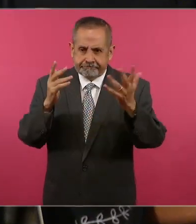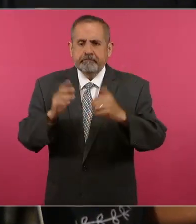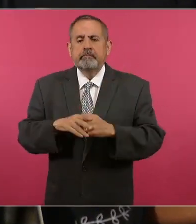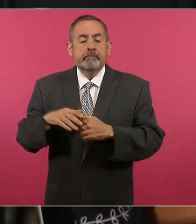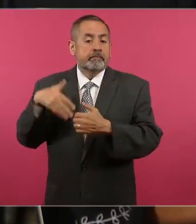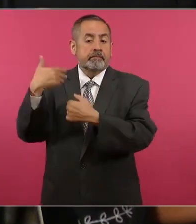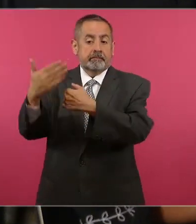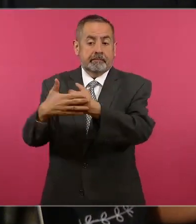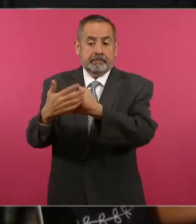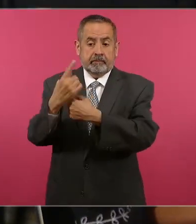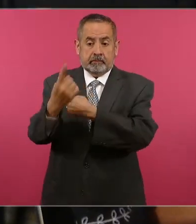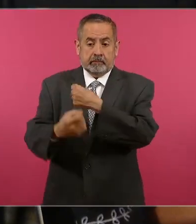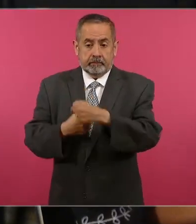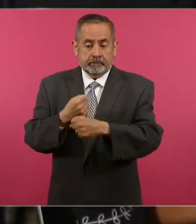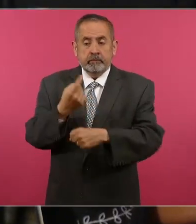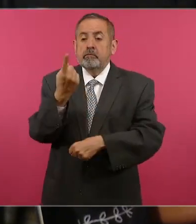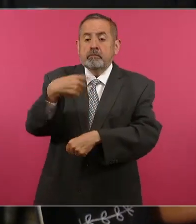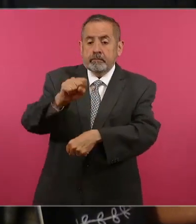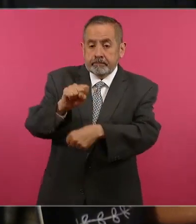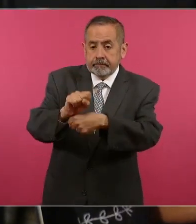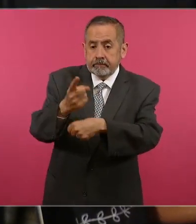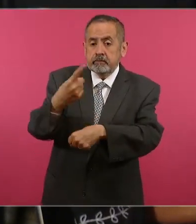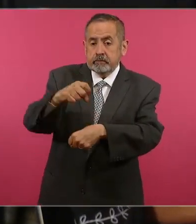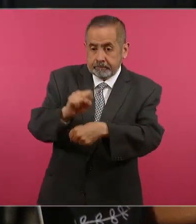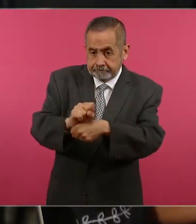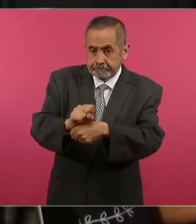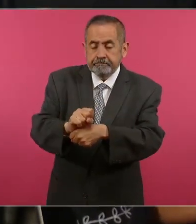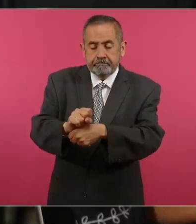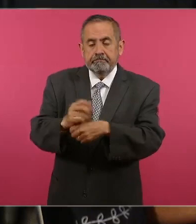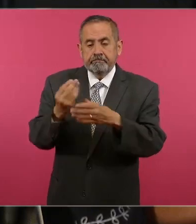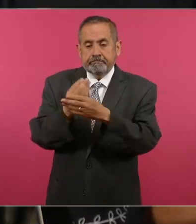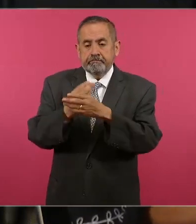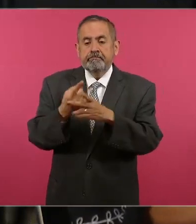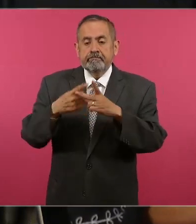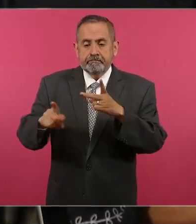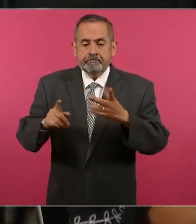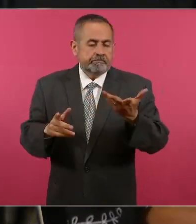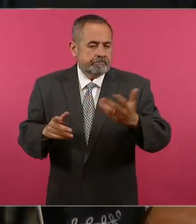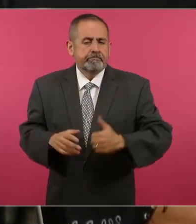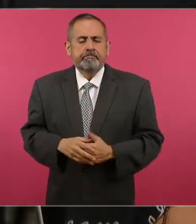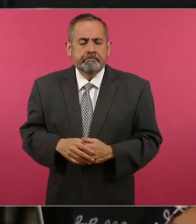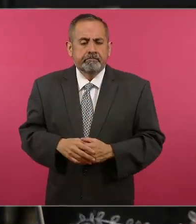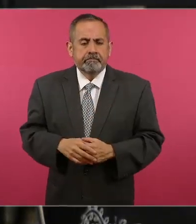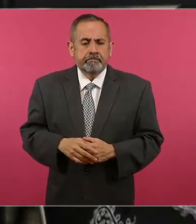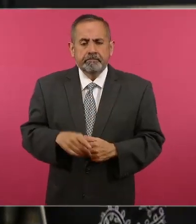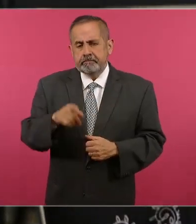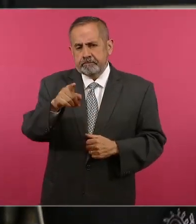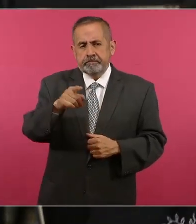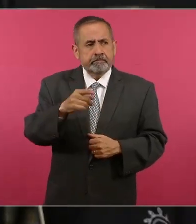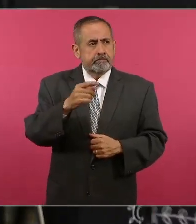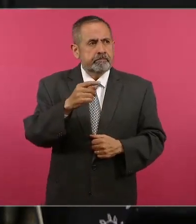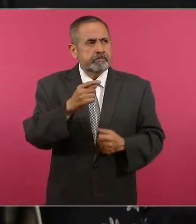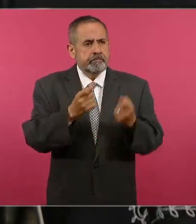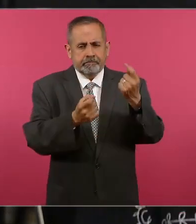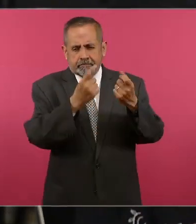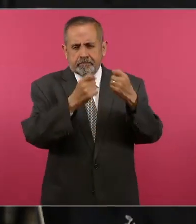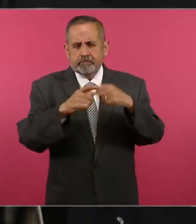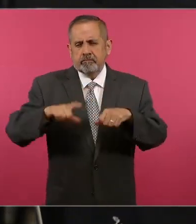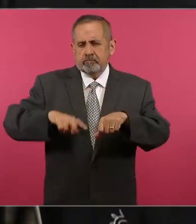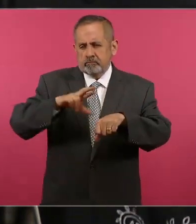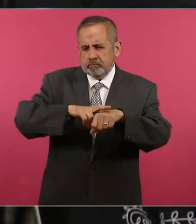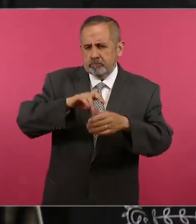ya inician las clases. Por eso quiero preguntarle lo siguiente, a diferencia de algunos gobernadores como la